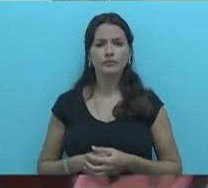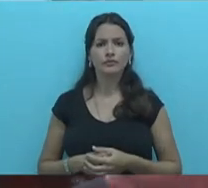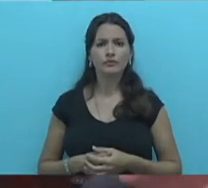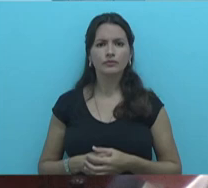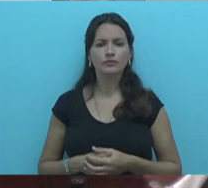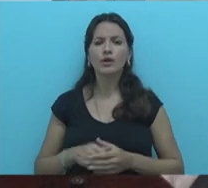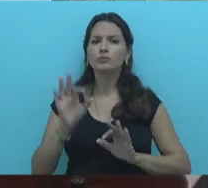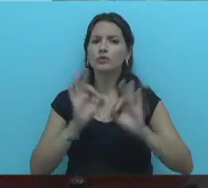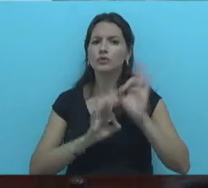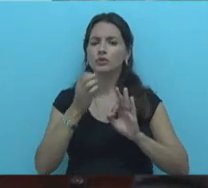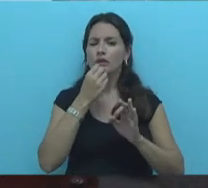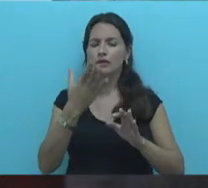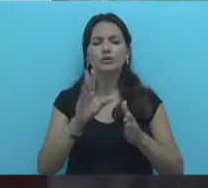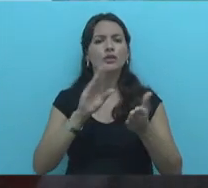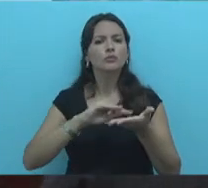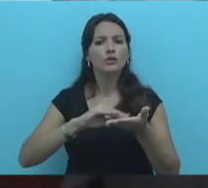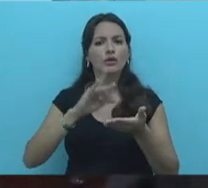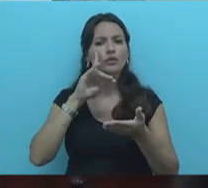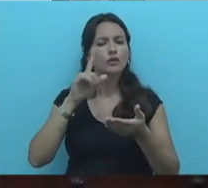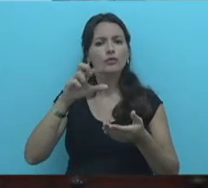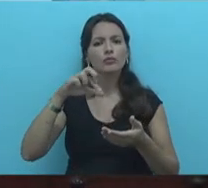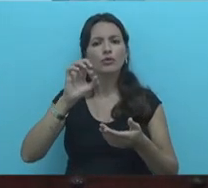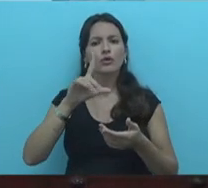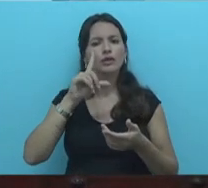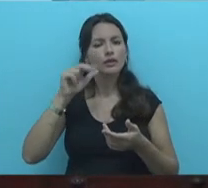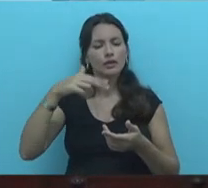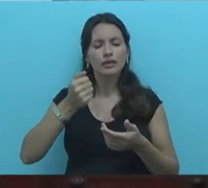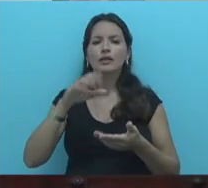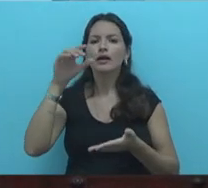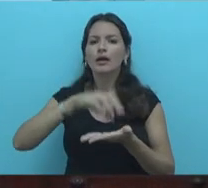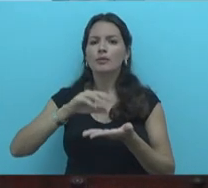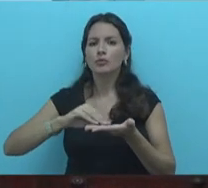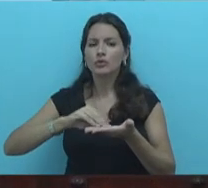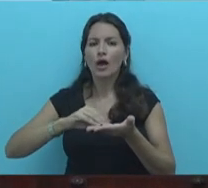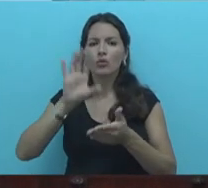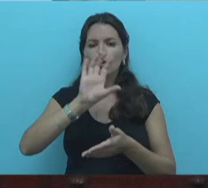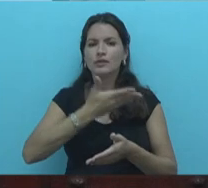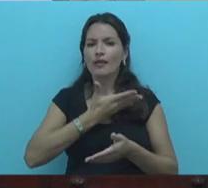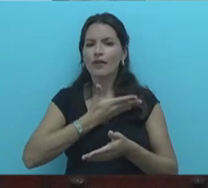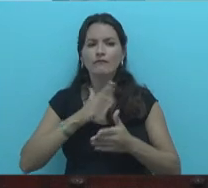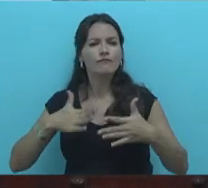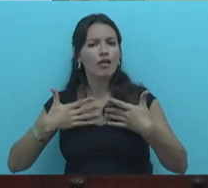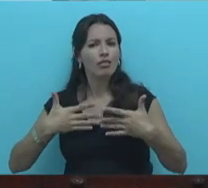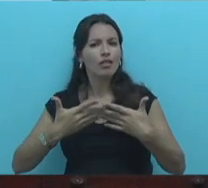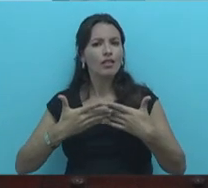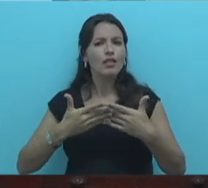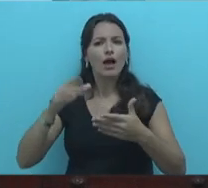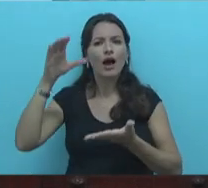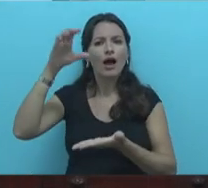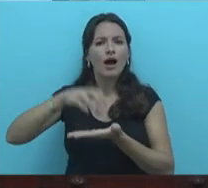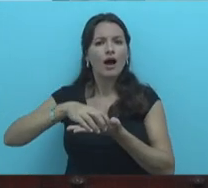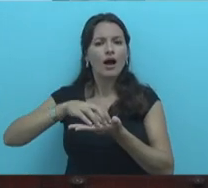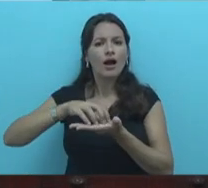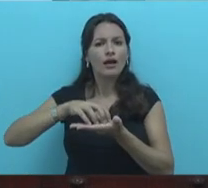de declaración del diputado Eduardo Di Polina, por el cual esta Cámara de Diputados de la Provincia de Santa Fe expresa su beneplácito por el fallo de la Cámara Federal